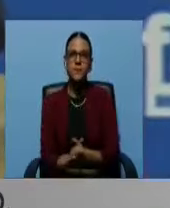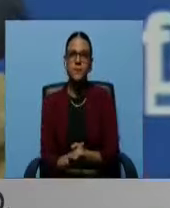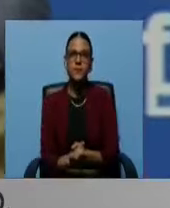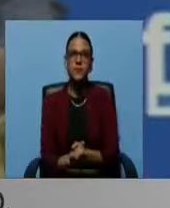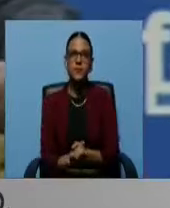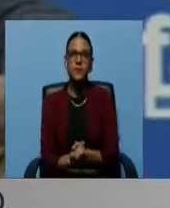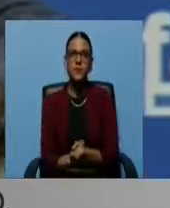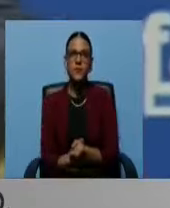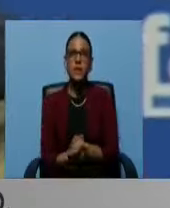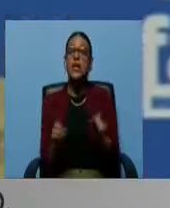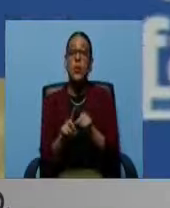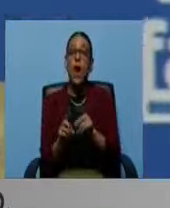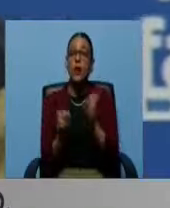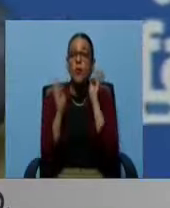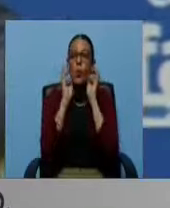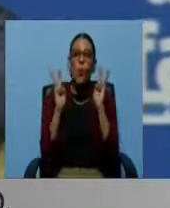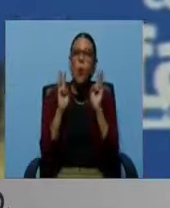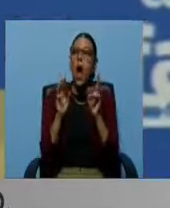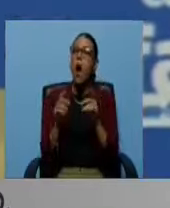una extraordinaria